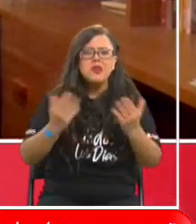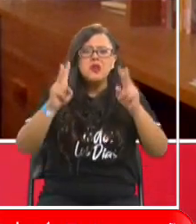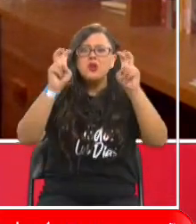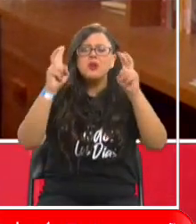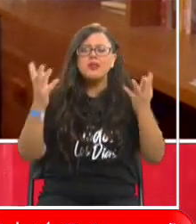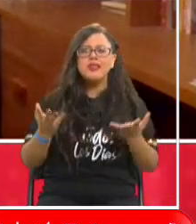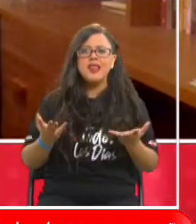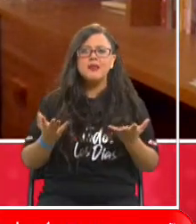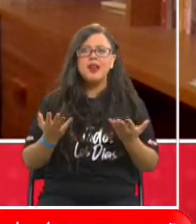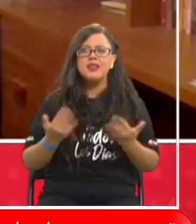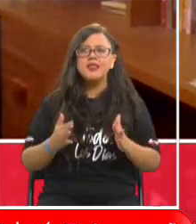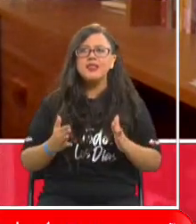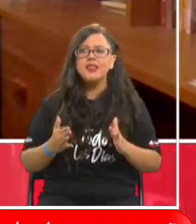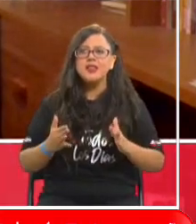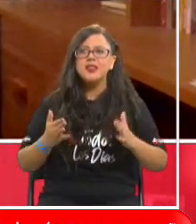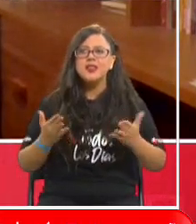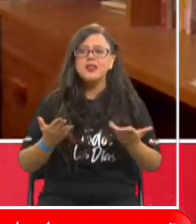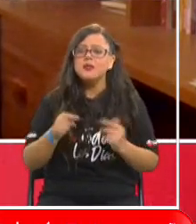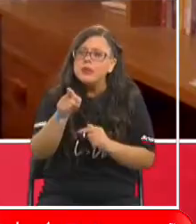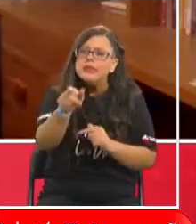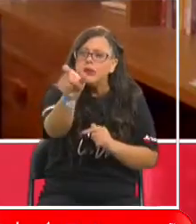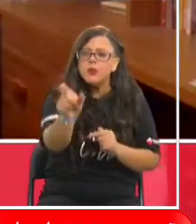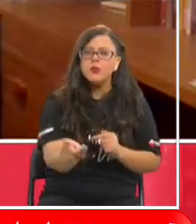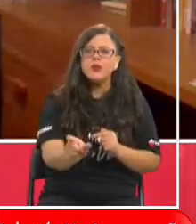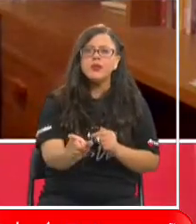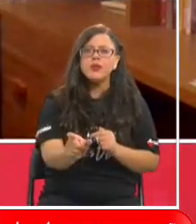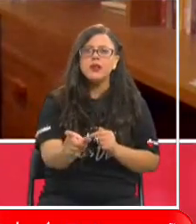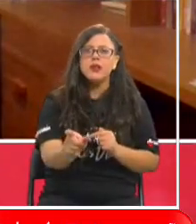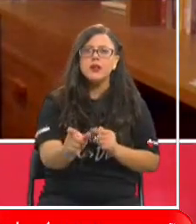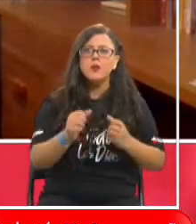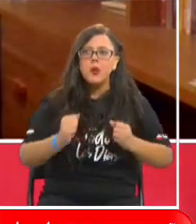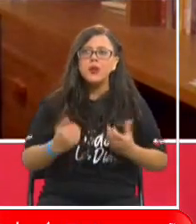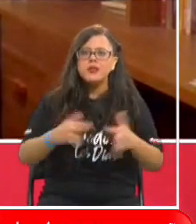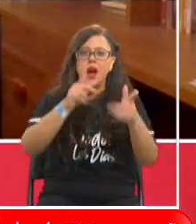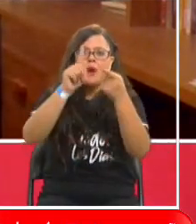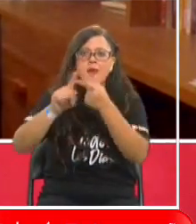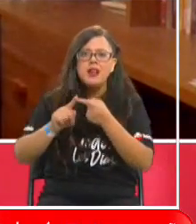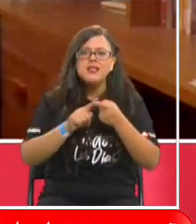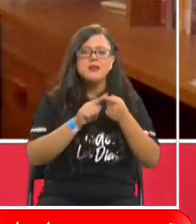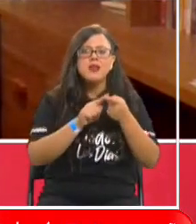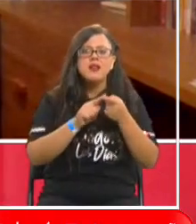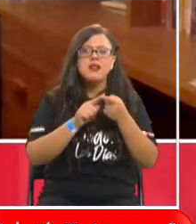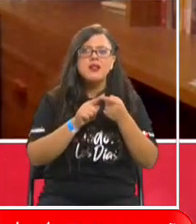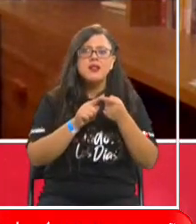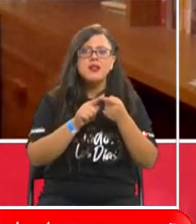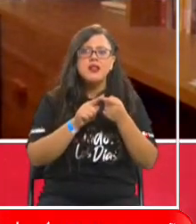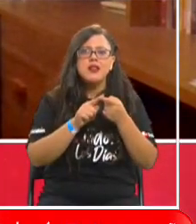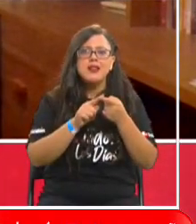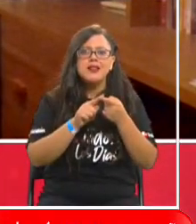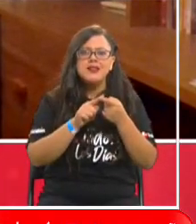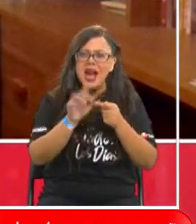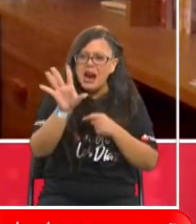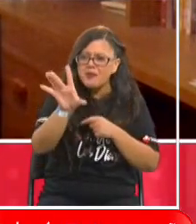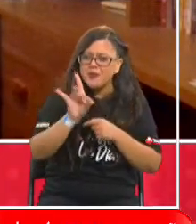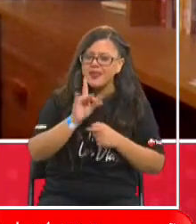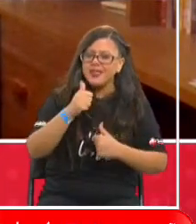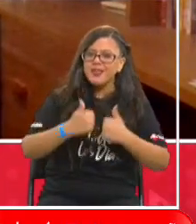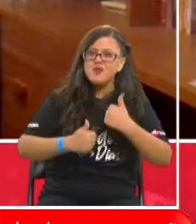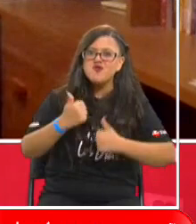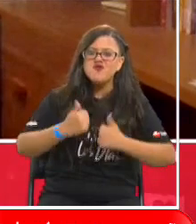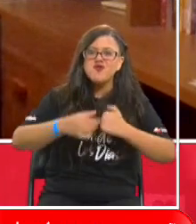esto internamente como ser humano, el poder participar de esto, el haber elegido esta profesión?